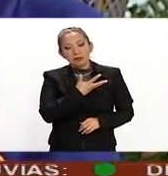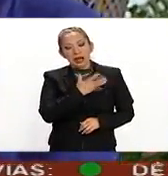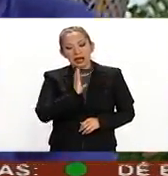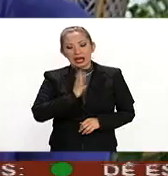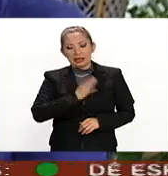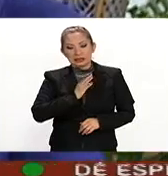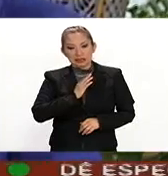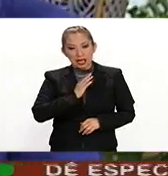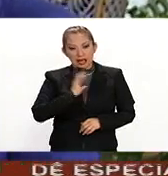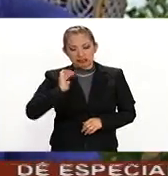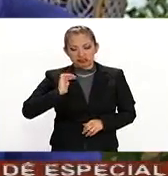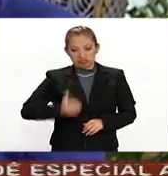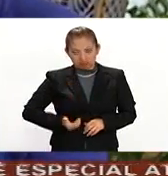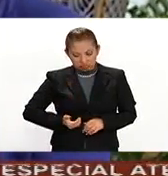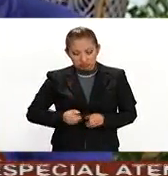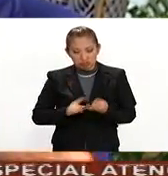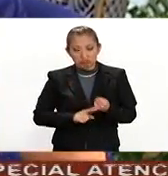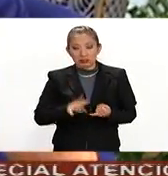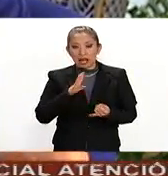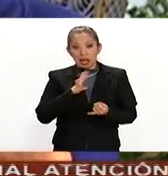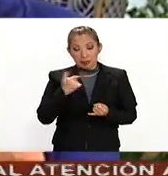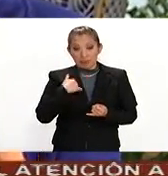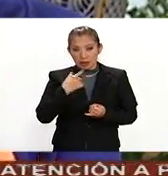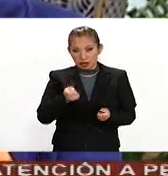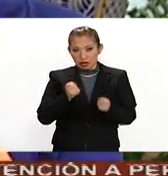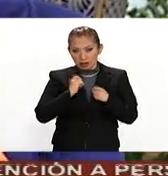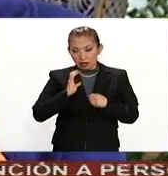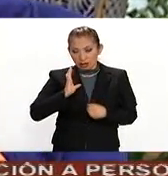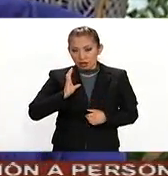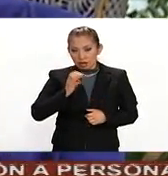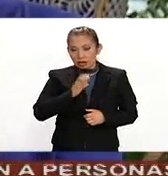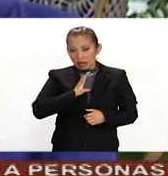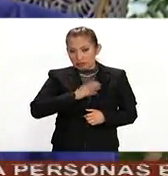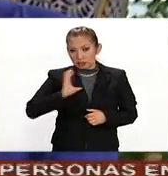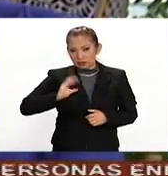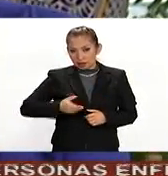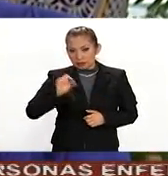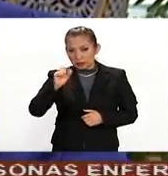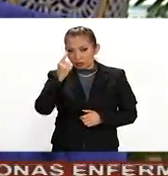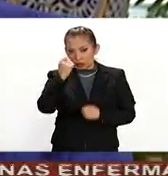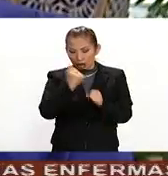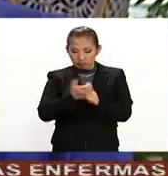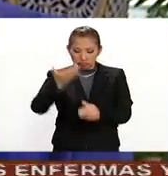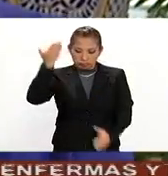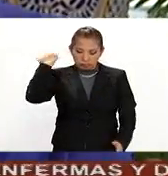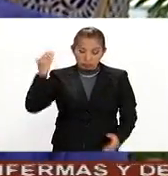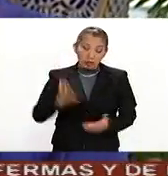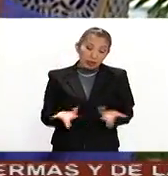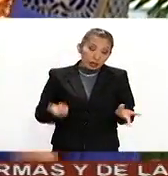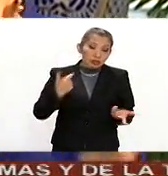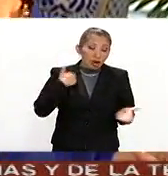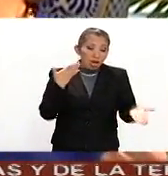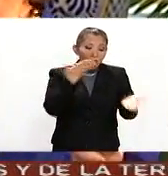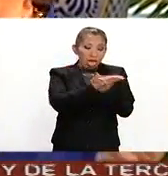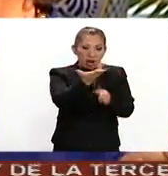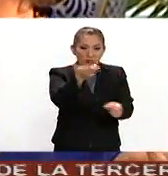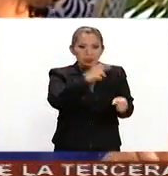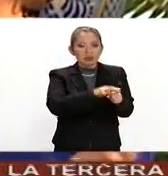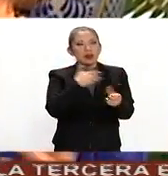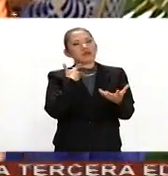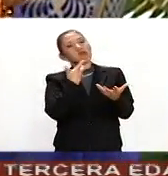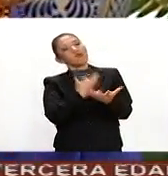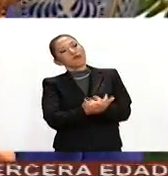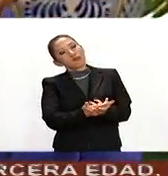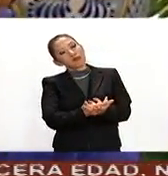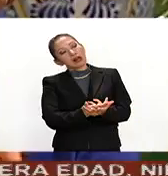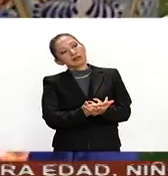cáncer de mama, por supuesto. A mí me dio cáncer de mama hace 21 años y pues estando en el hospital muy a